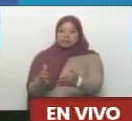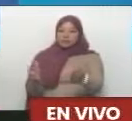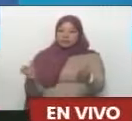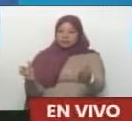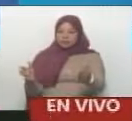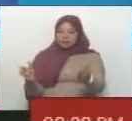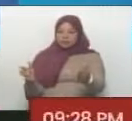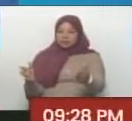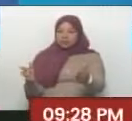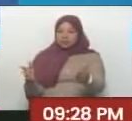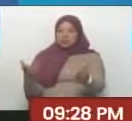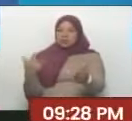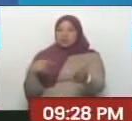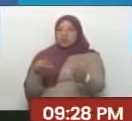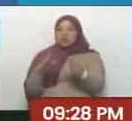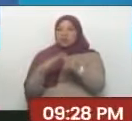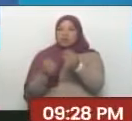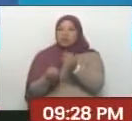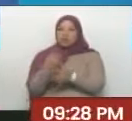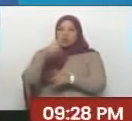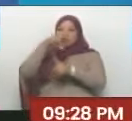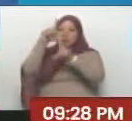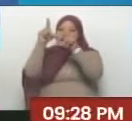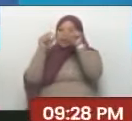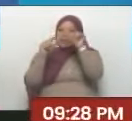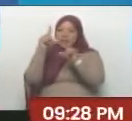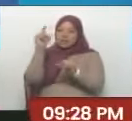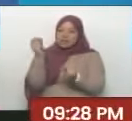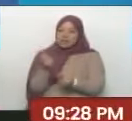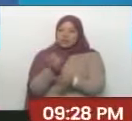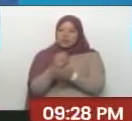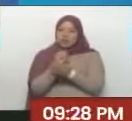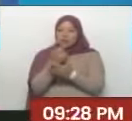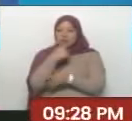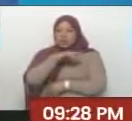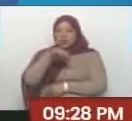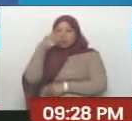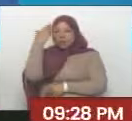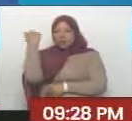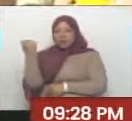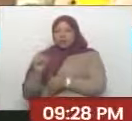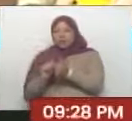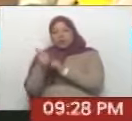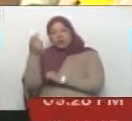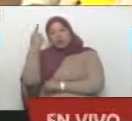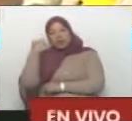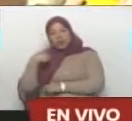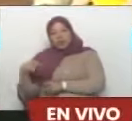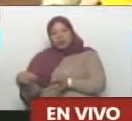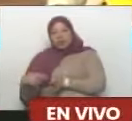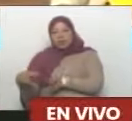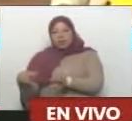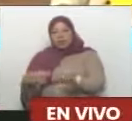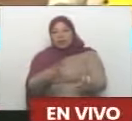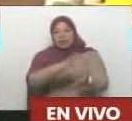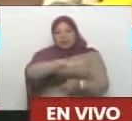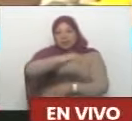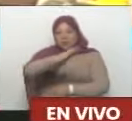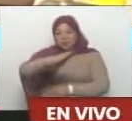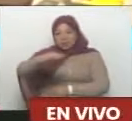Andar a mano las estrellas. Con el ruido de la